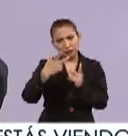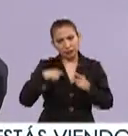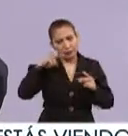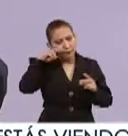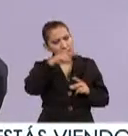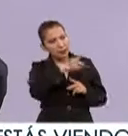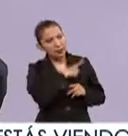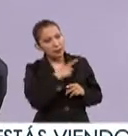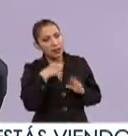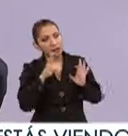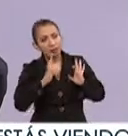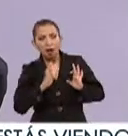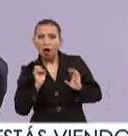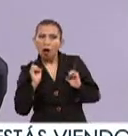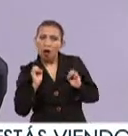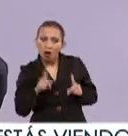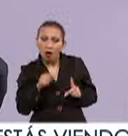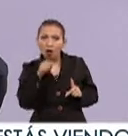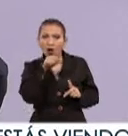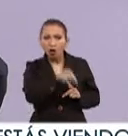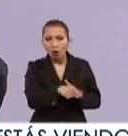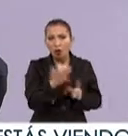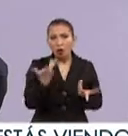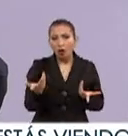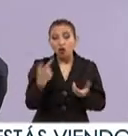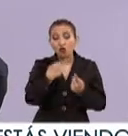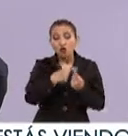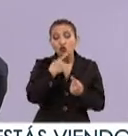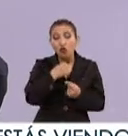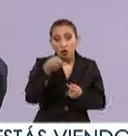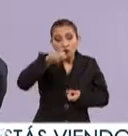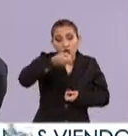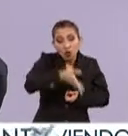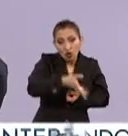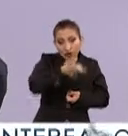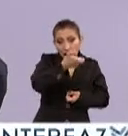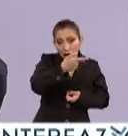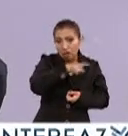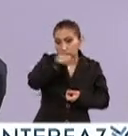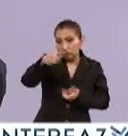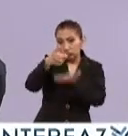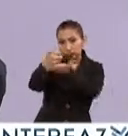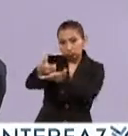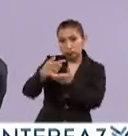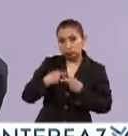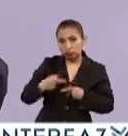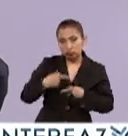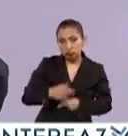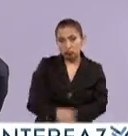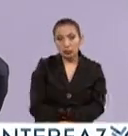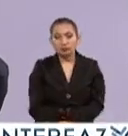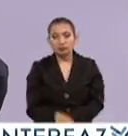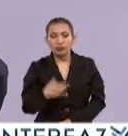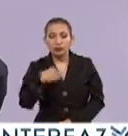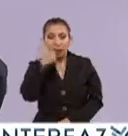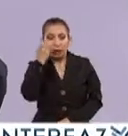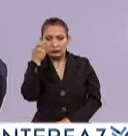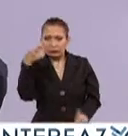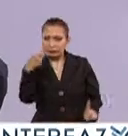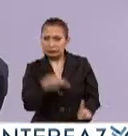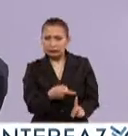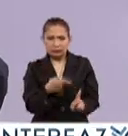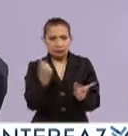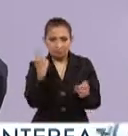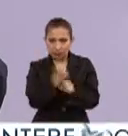y la gente tiene que estar tranquila de que lo que ponga en Cruz Roja o lo que aporte Cruz Roja le llega a la gente que lo necesita. Yo te diría que ese es el